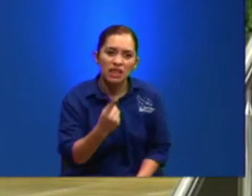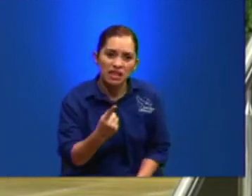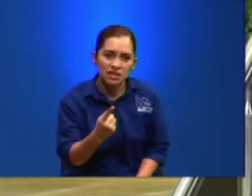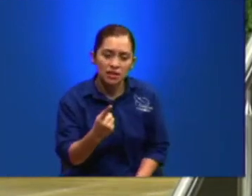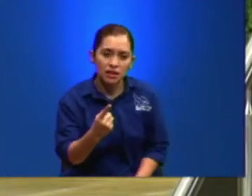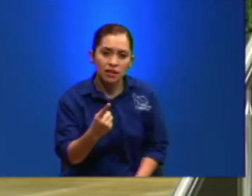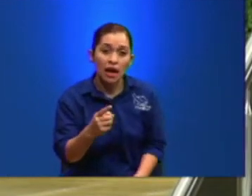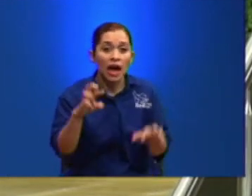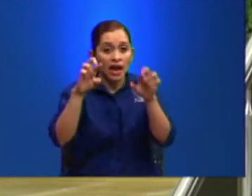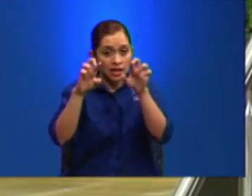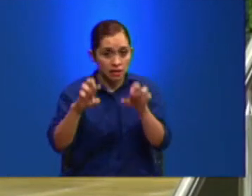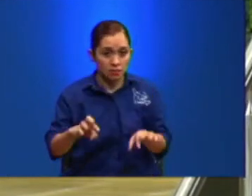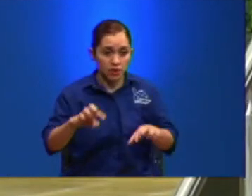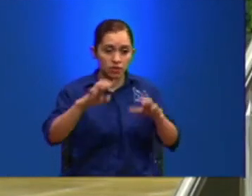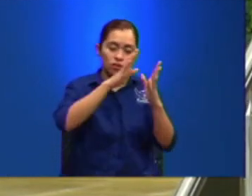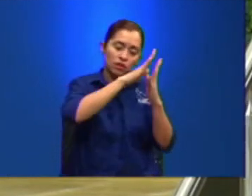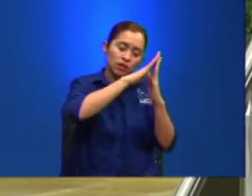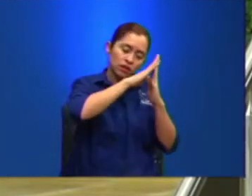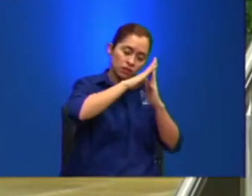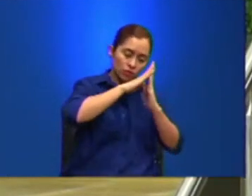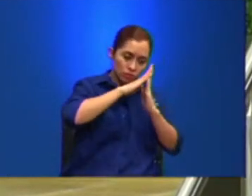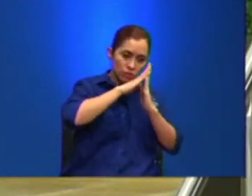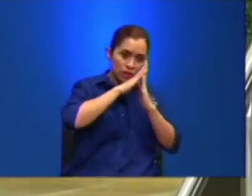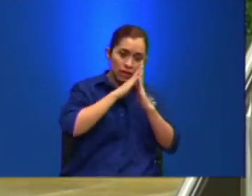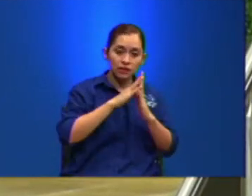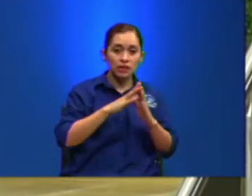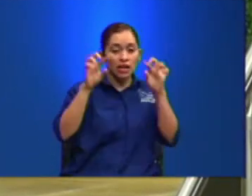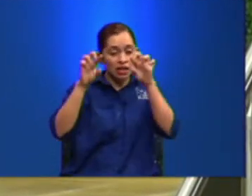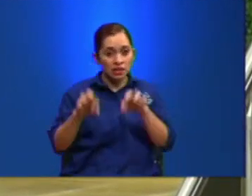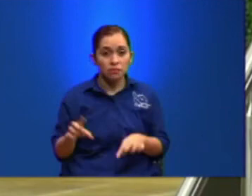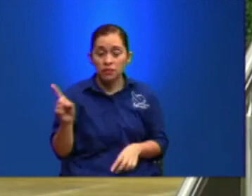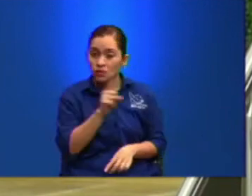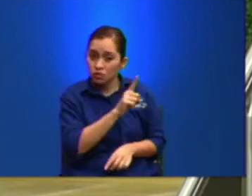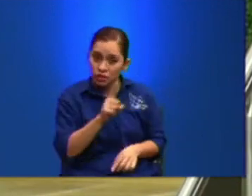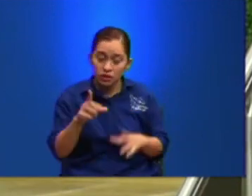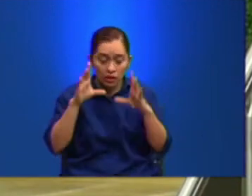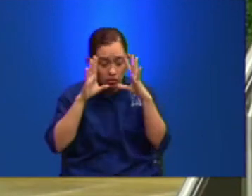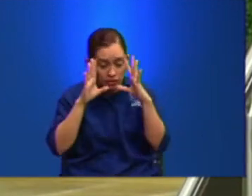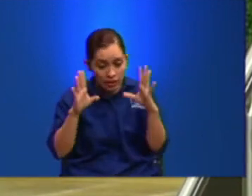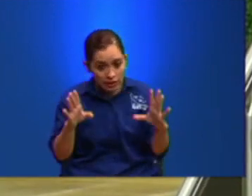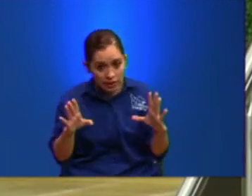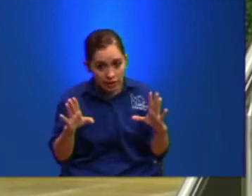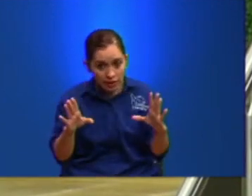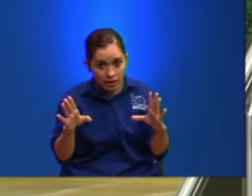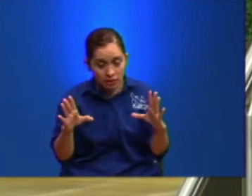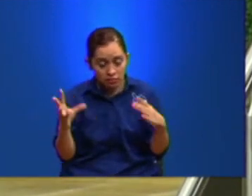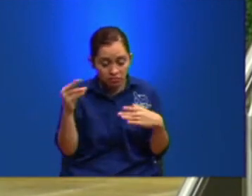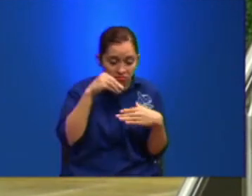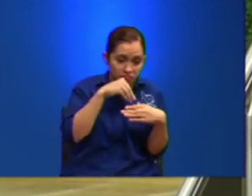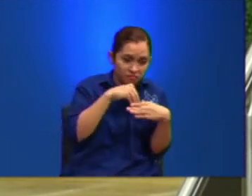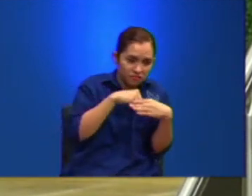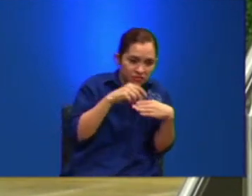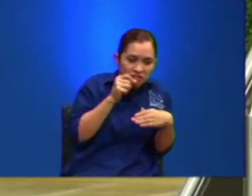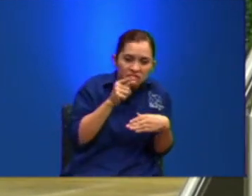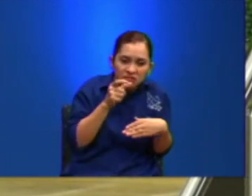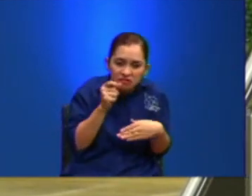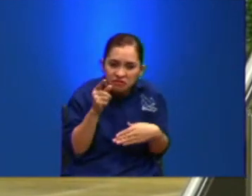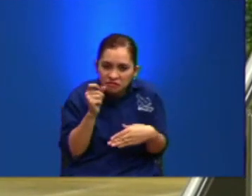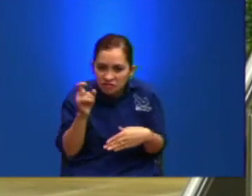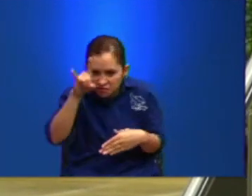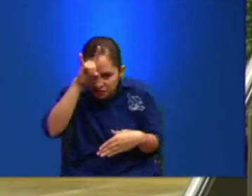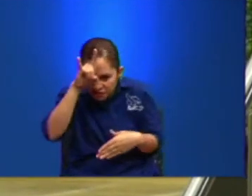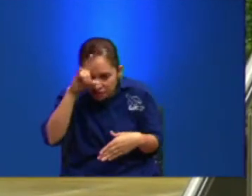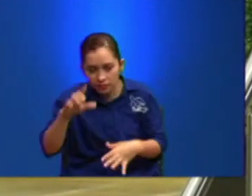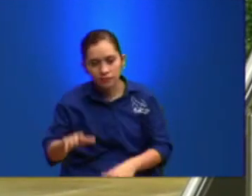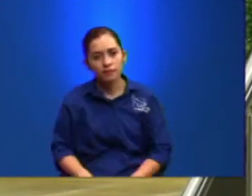mire también pasó algo alguna vez y que el señor me ayude de verdad creo que de alguna forma